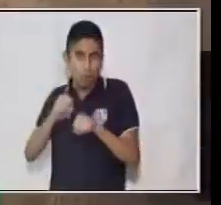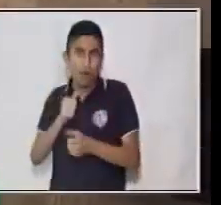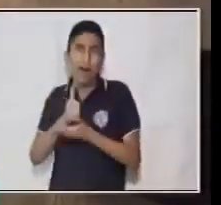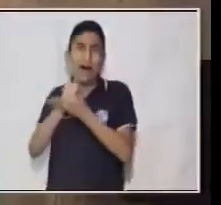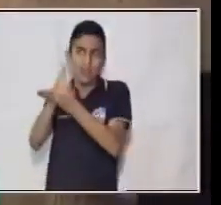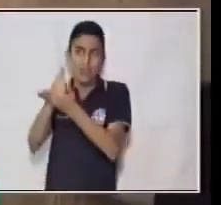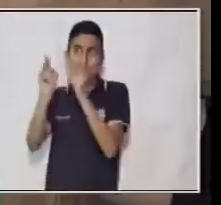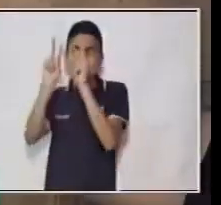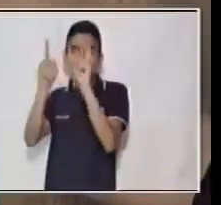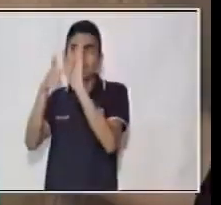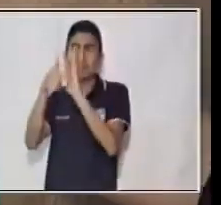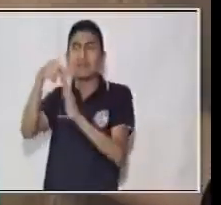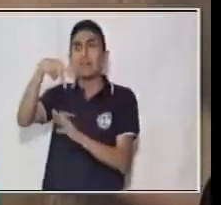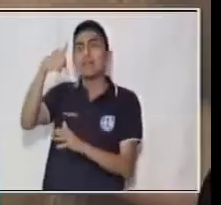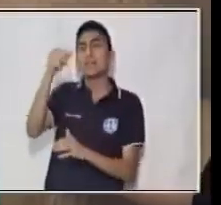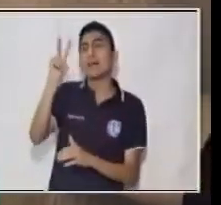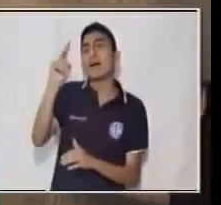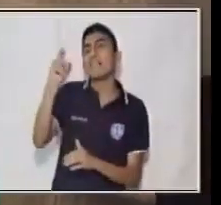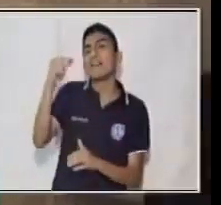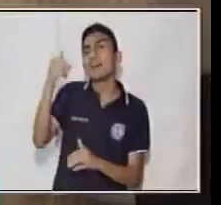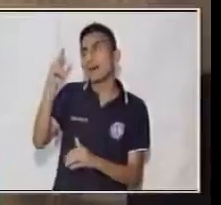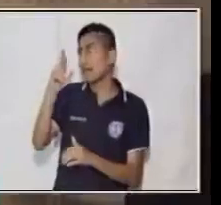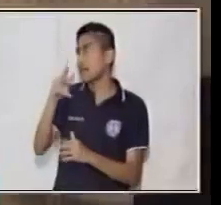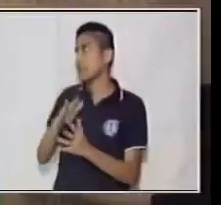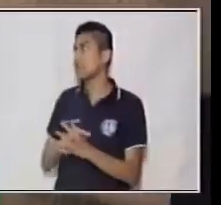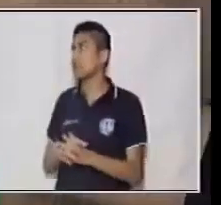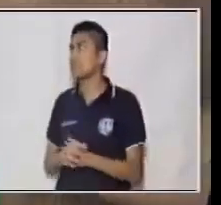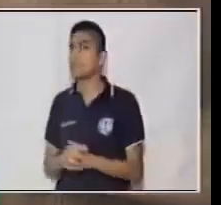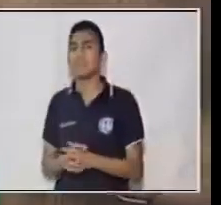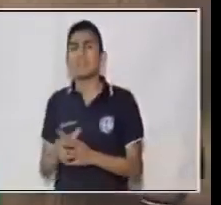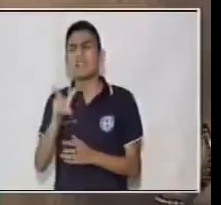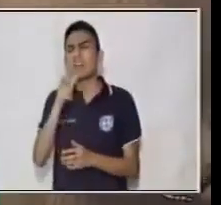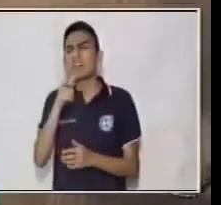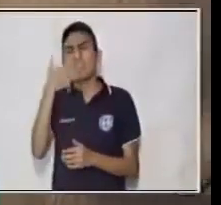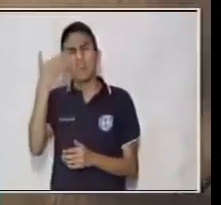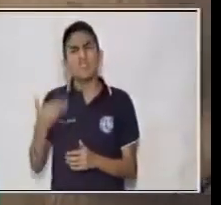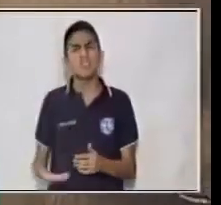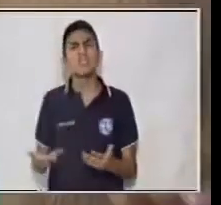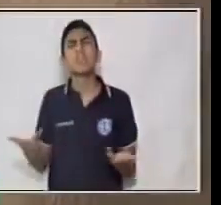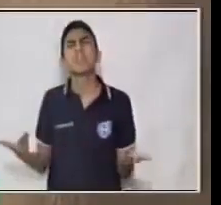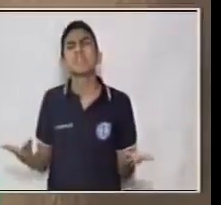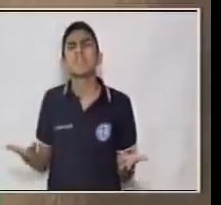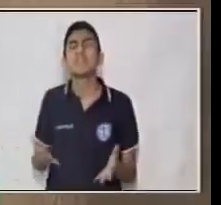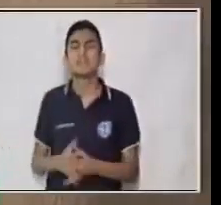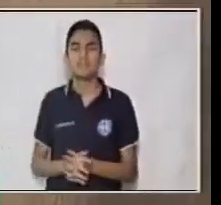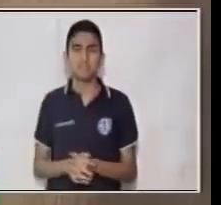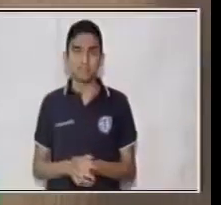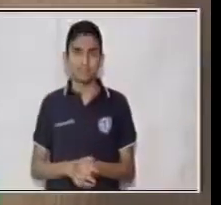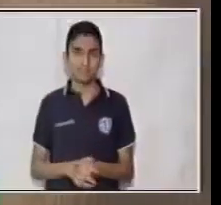llevar a navegar. ¿Quién soy?